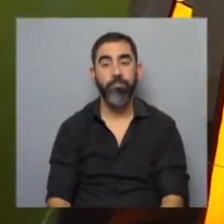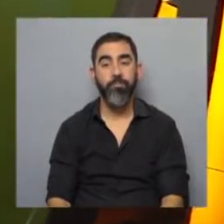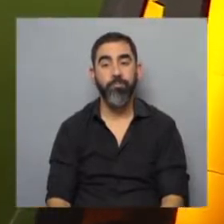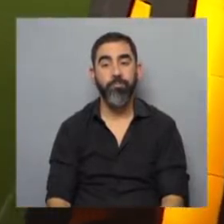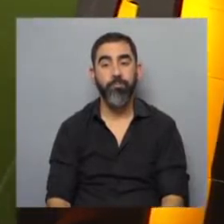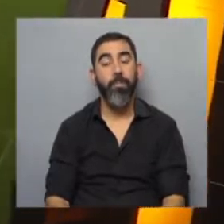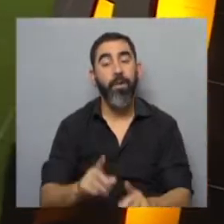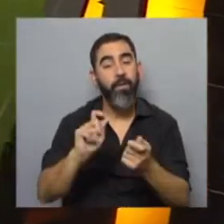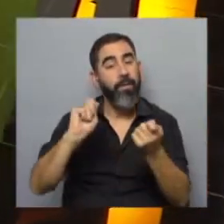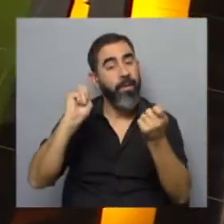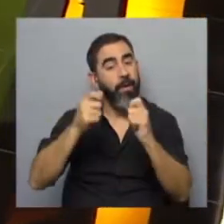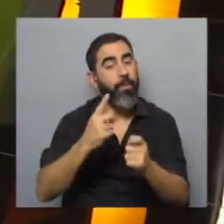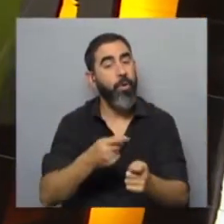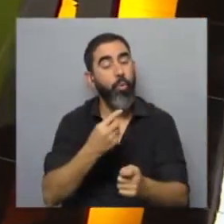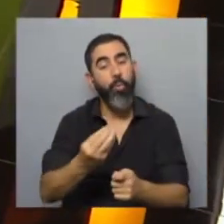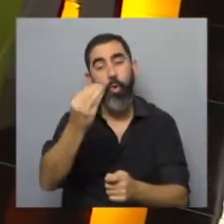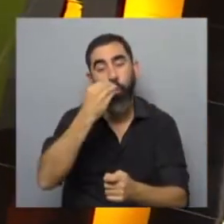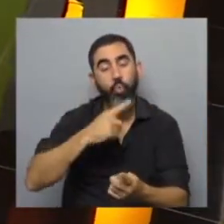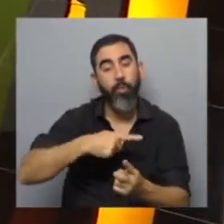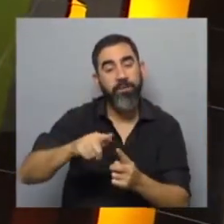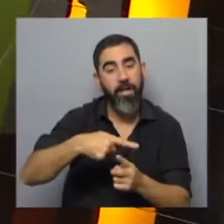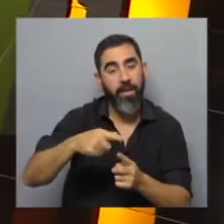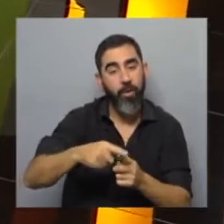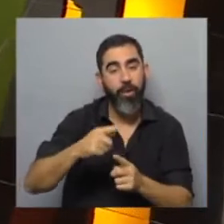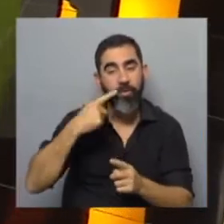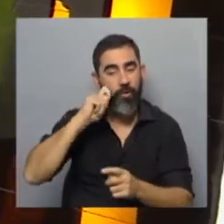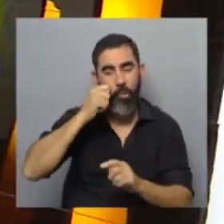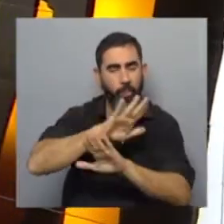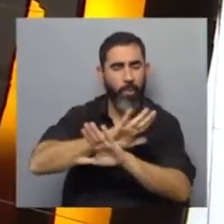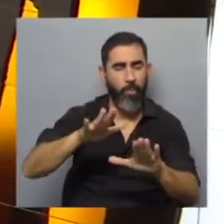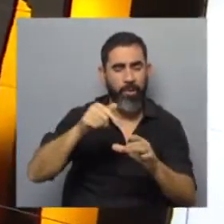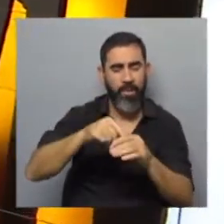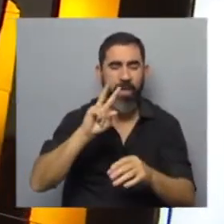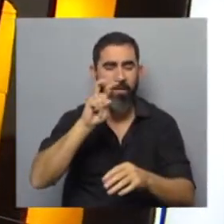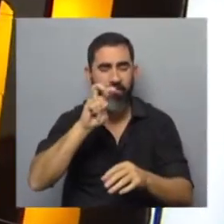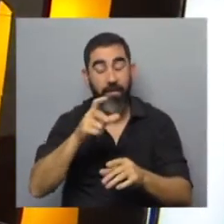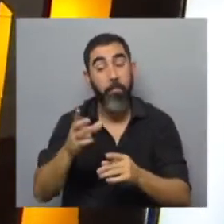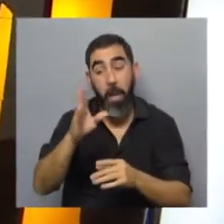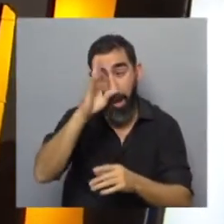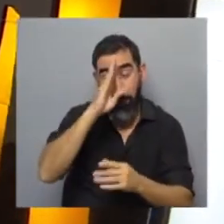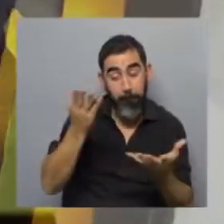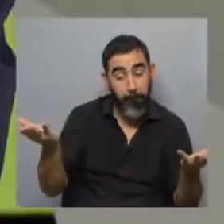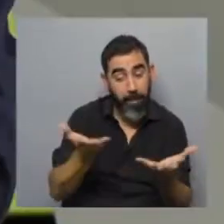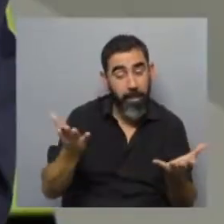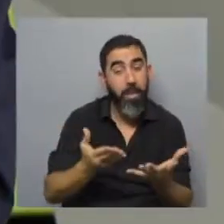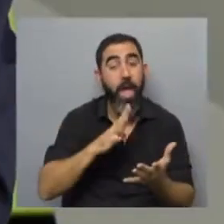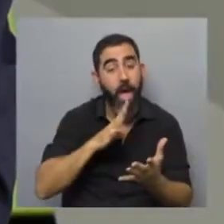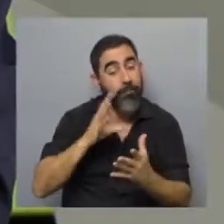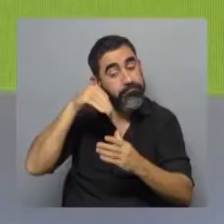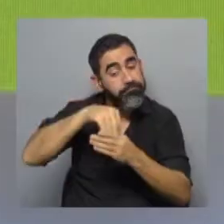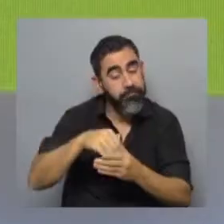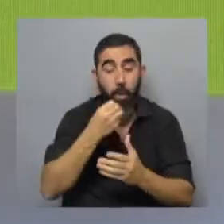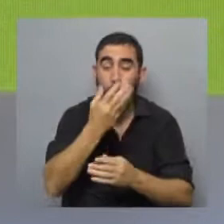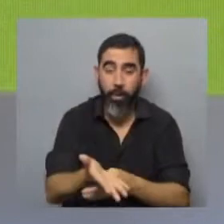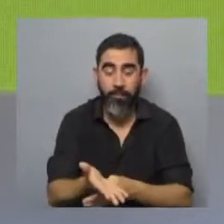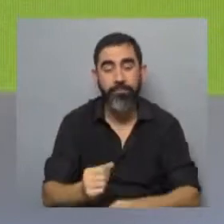Alexandra va a tener que cambiar sus hábitos de consumo de zanahoria. Ella dice que no le gusta cuando tiene el centro verde y acaba de aprender que viene con plus. No descartemos.